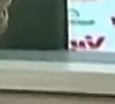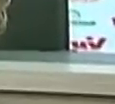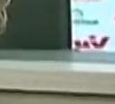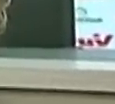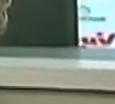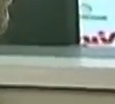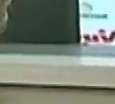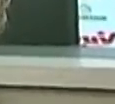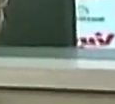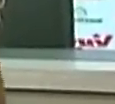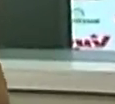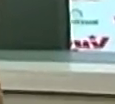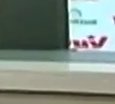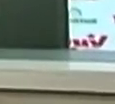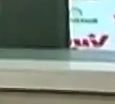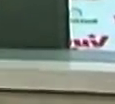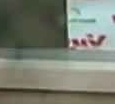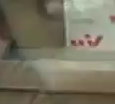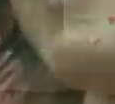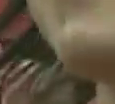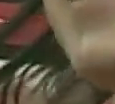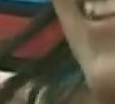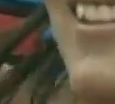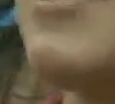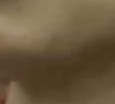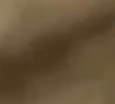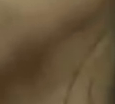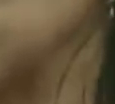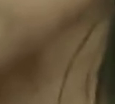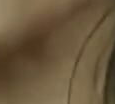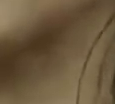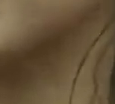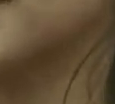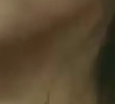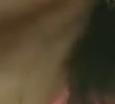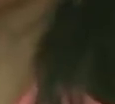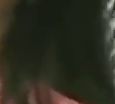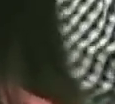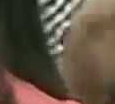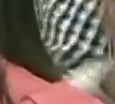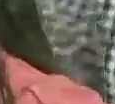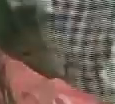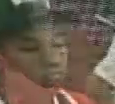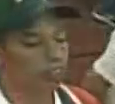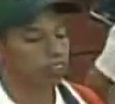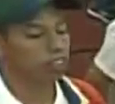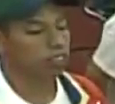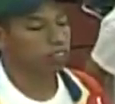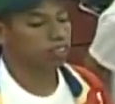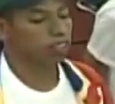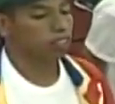contigo. Aunque amenacen de muerte y el camino se ponga duro,